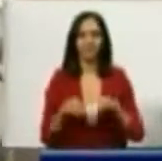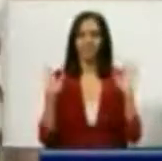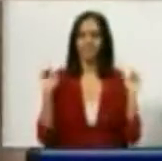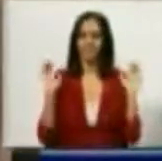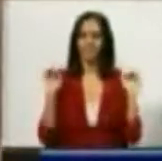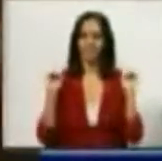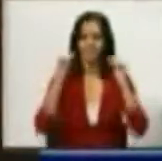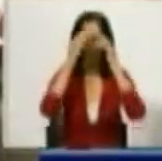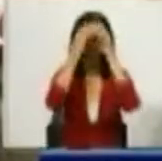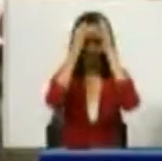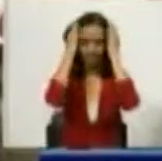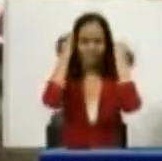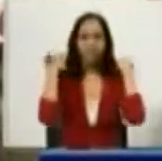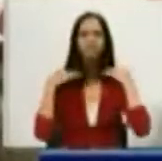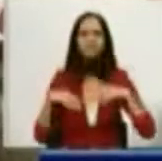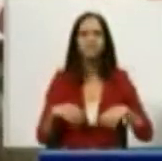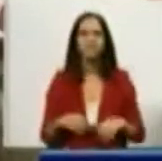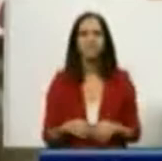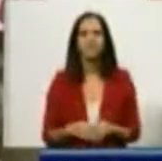este